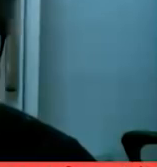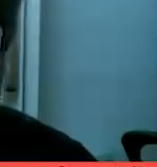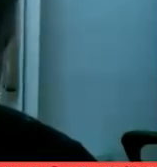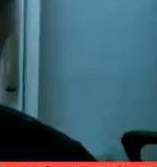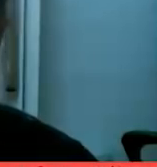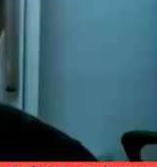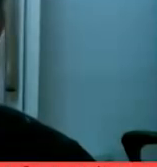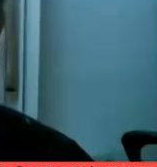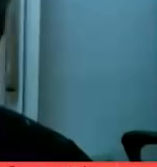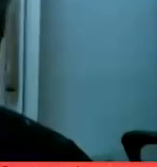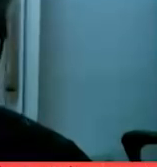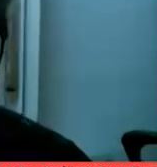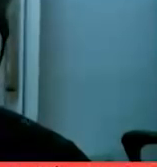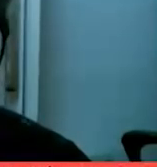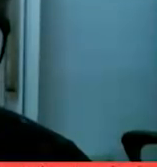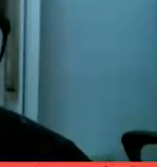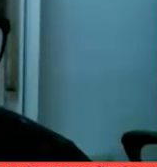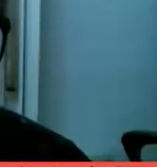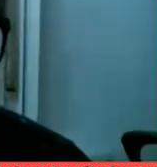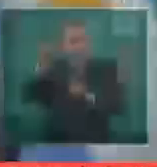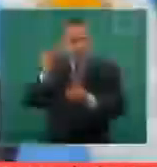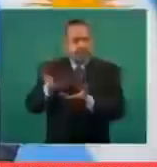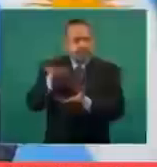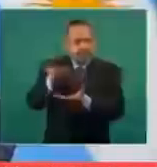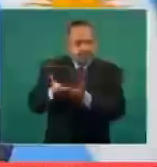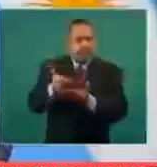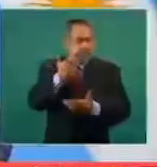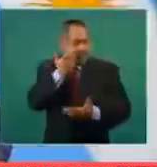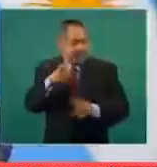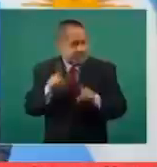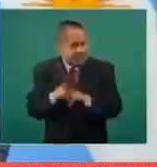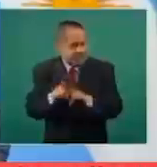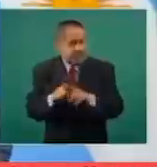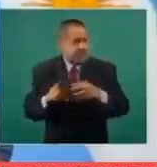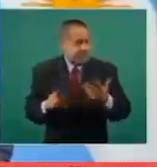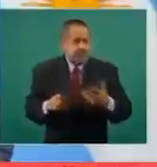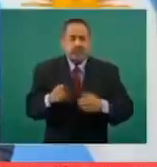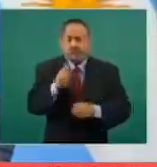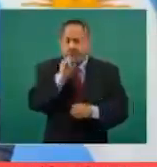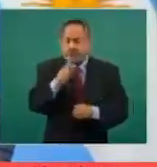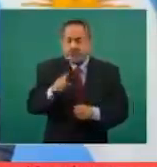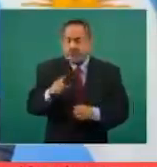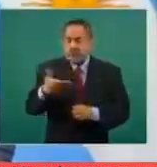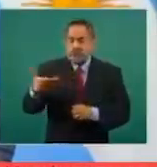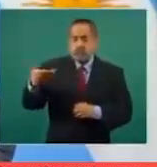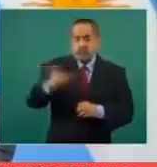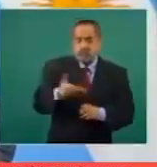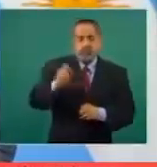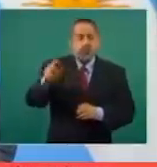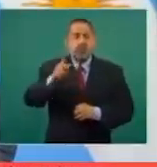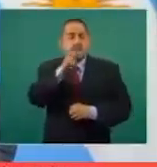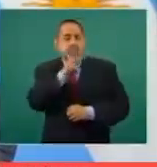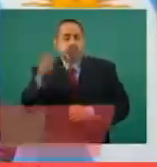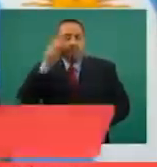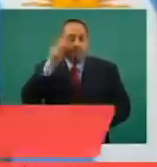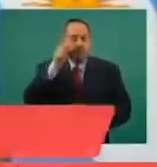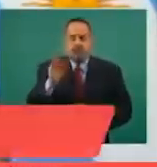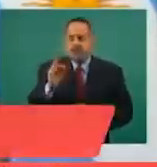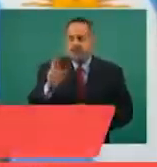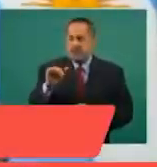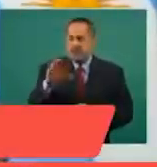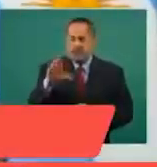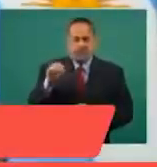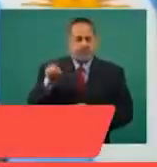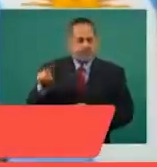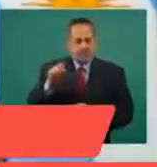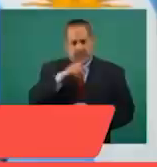que le competían, digamos, al candidato del kirchnerismo. Pero un poco